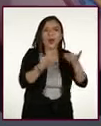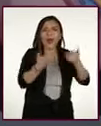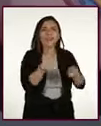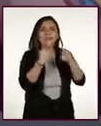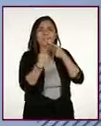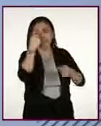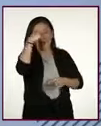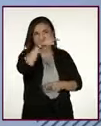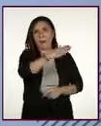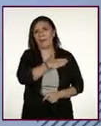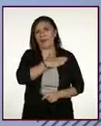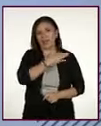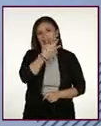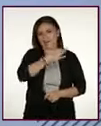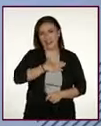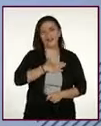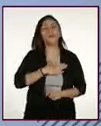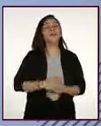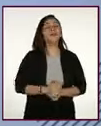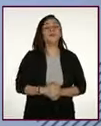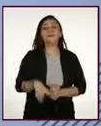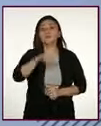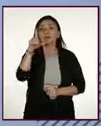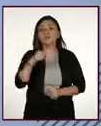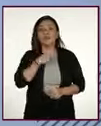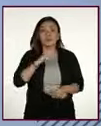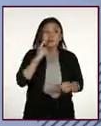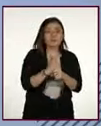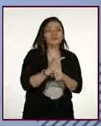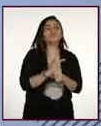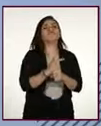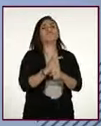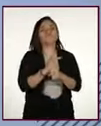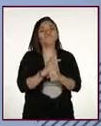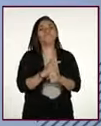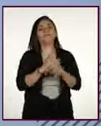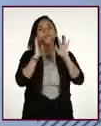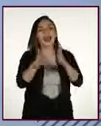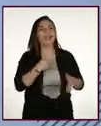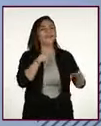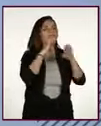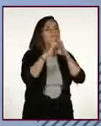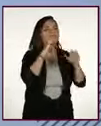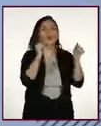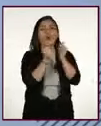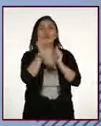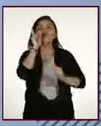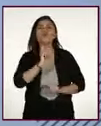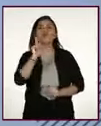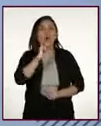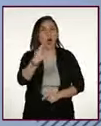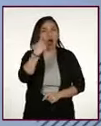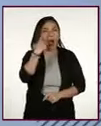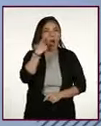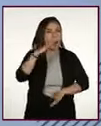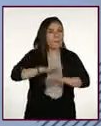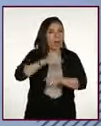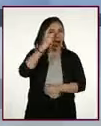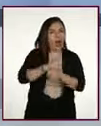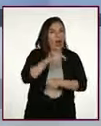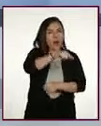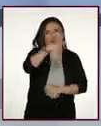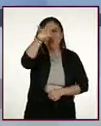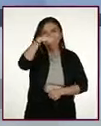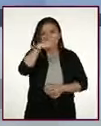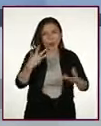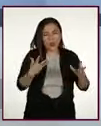del llamado ciudadano. Y cuando nos dimos cuenta y hablamos y entrevistamos a las mujeres, que son normalmente las que estaban ahí por las